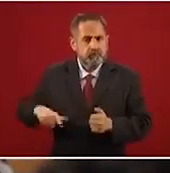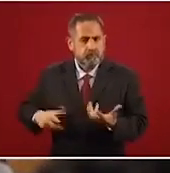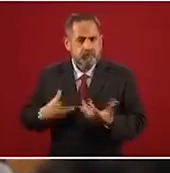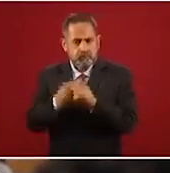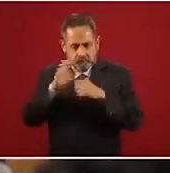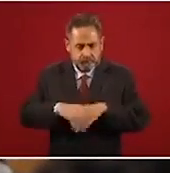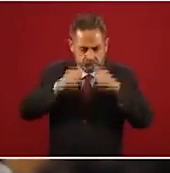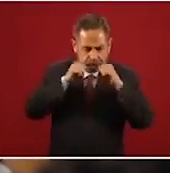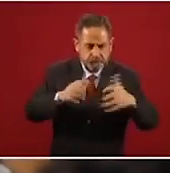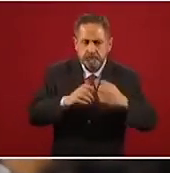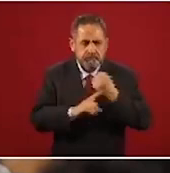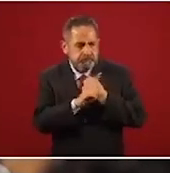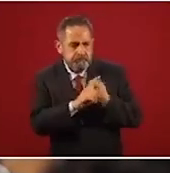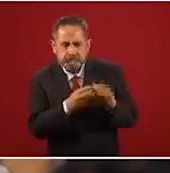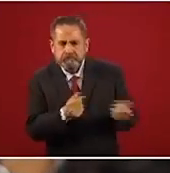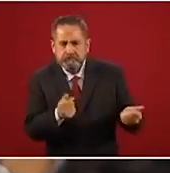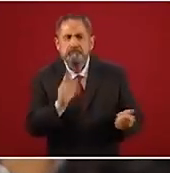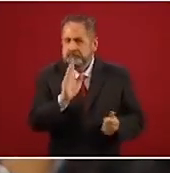atender las principales problemáticas.